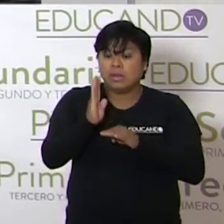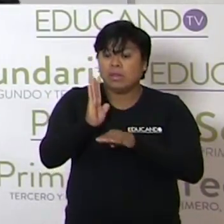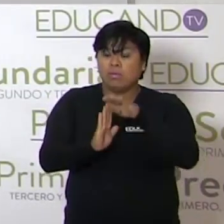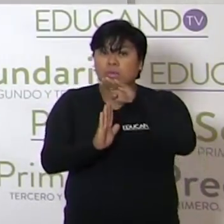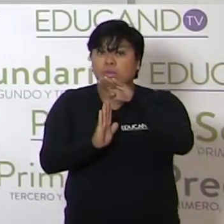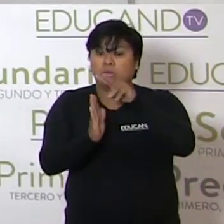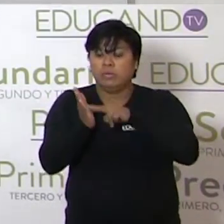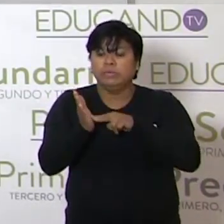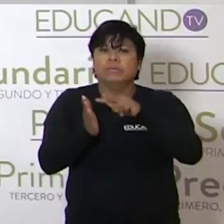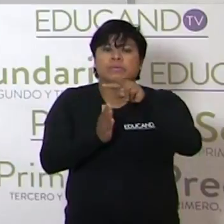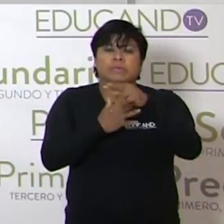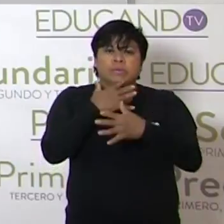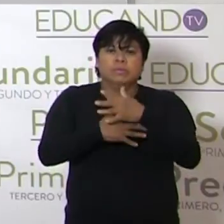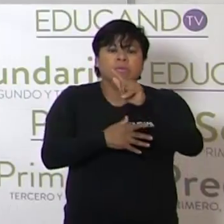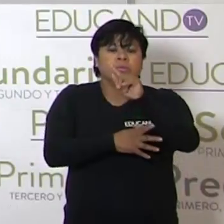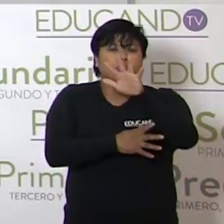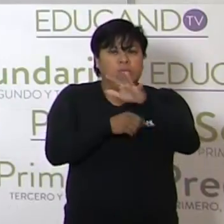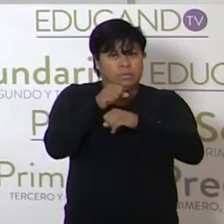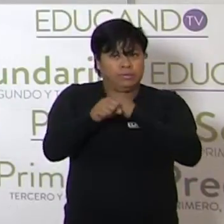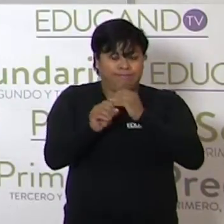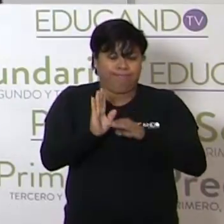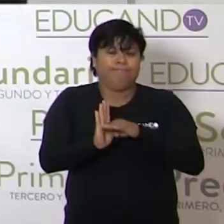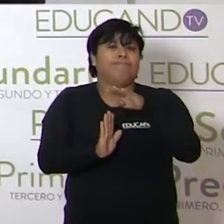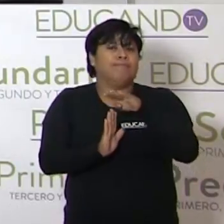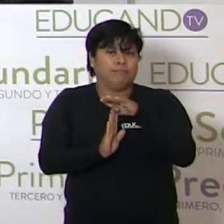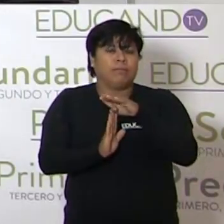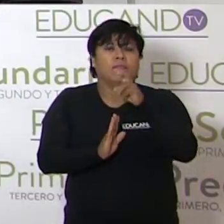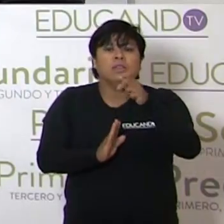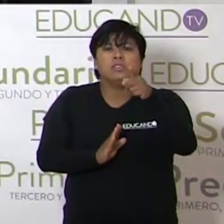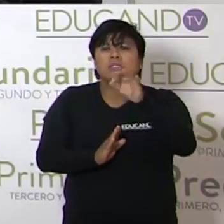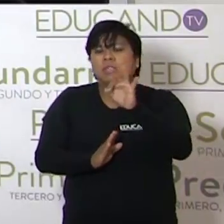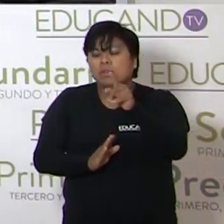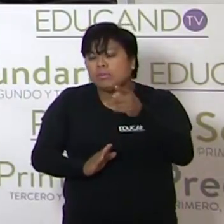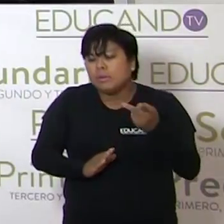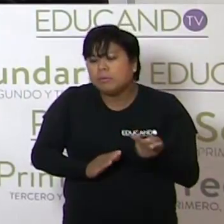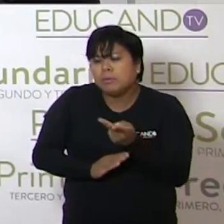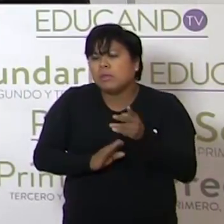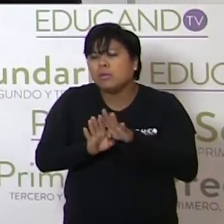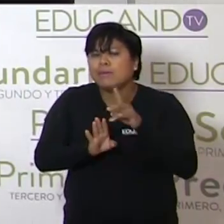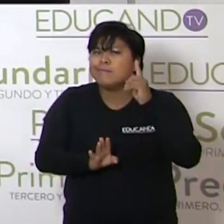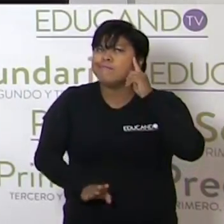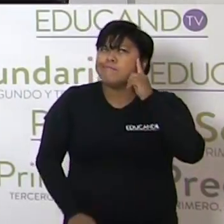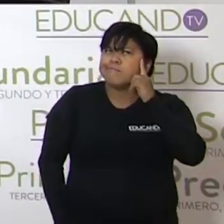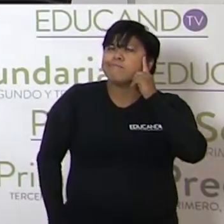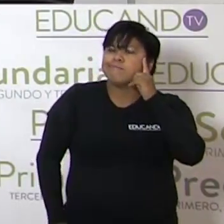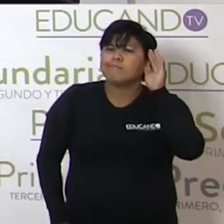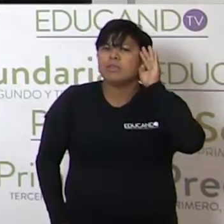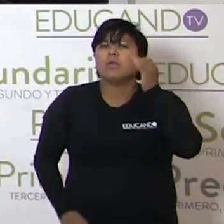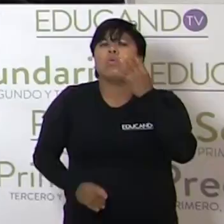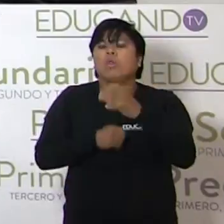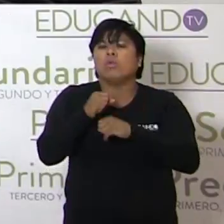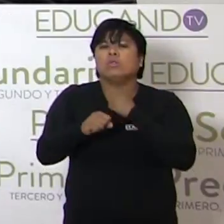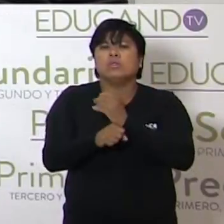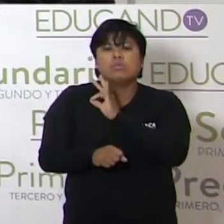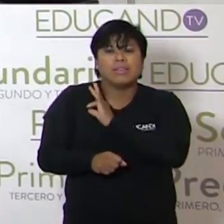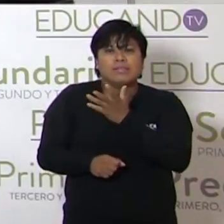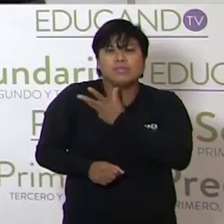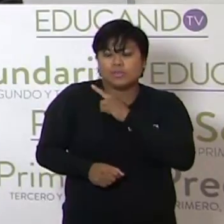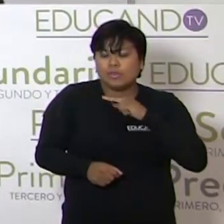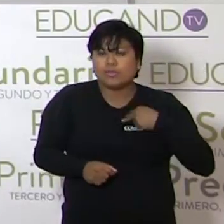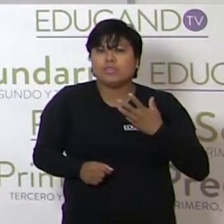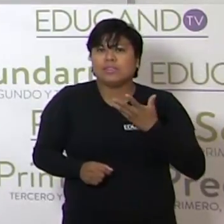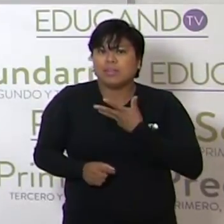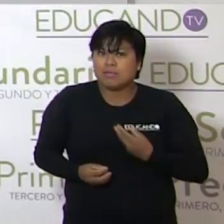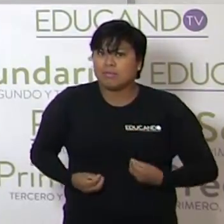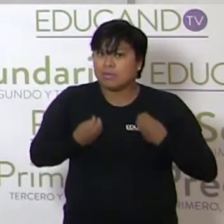a 75 años. Es decir, que si te has preguntado o si te has hecho esta pregunta de cuántos años podríamos llegar a vivir, pues el